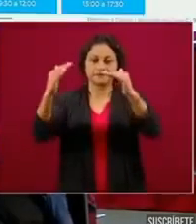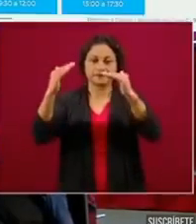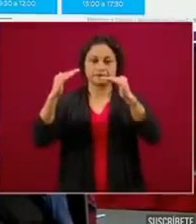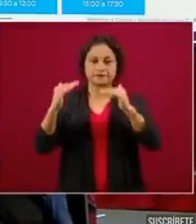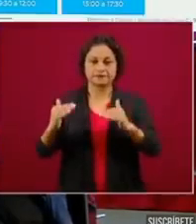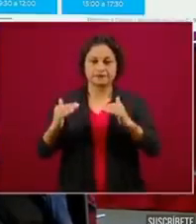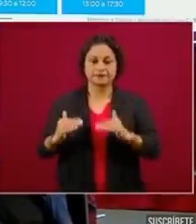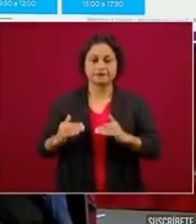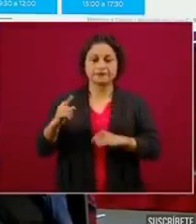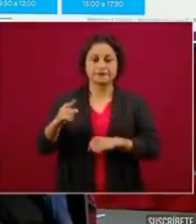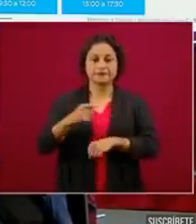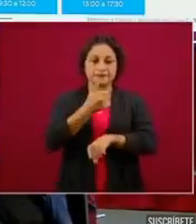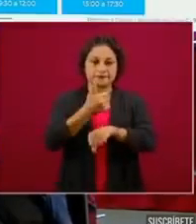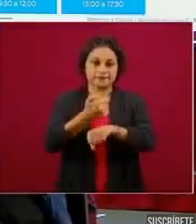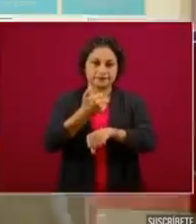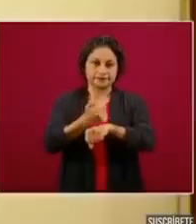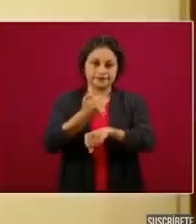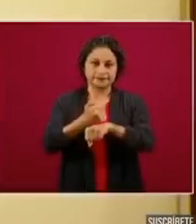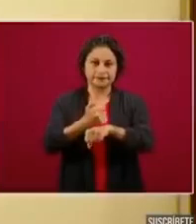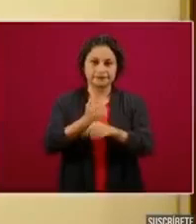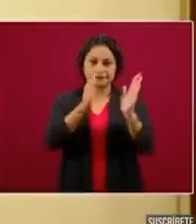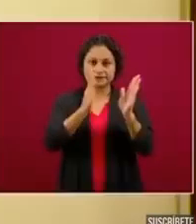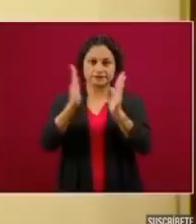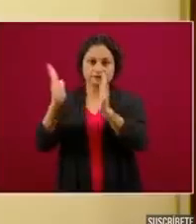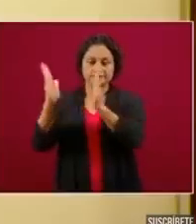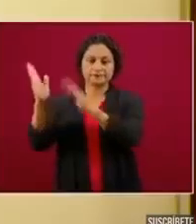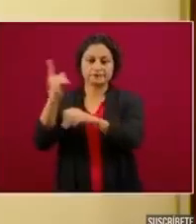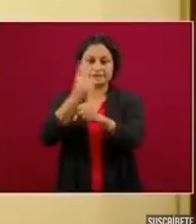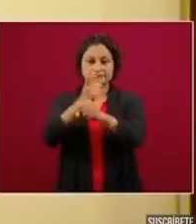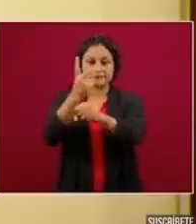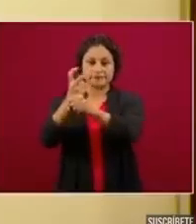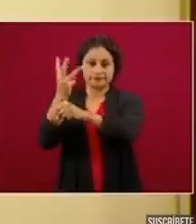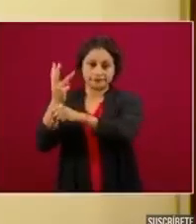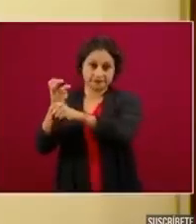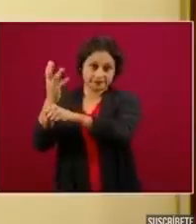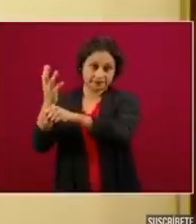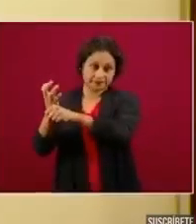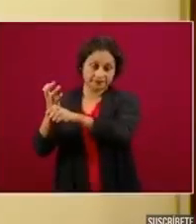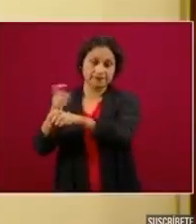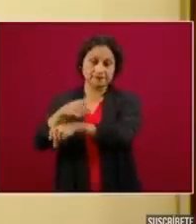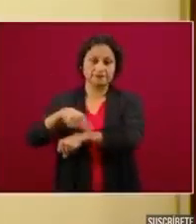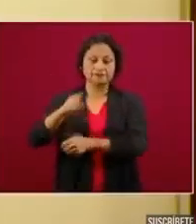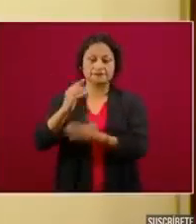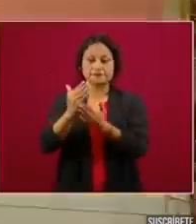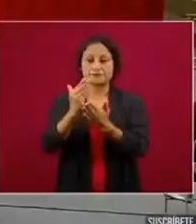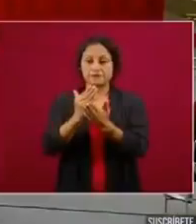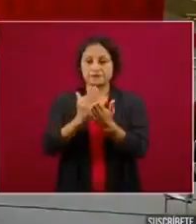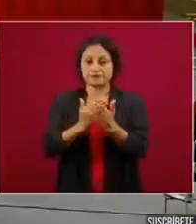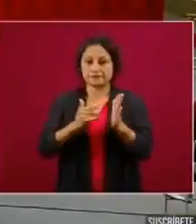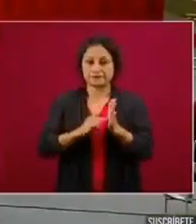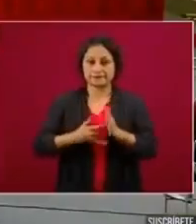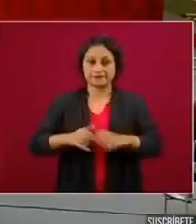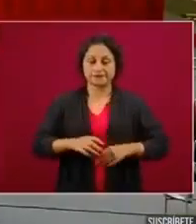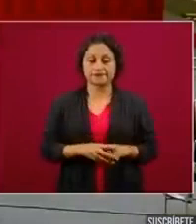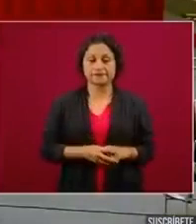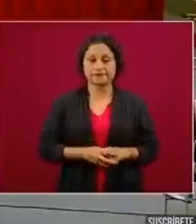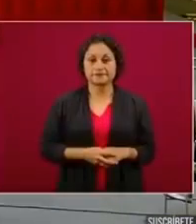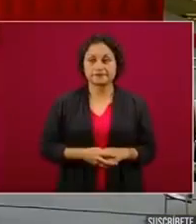las 12 del día y en la opción 3 de las 15 a las 17:30.